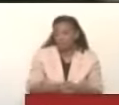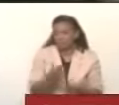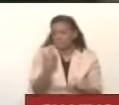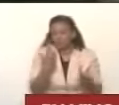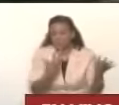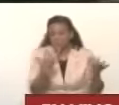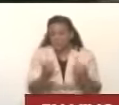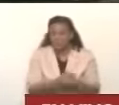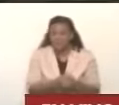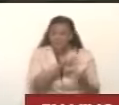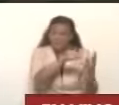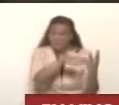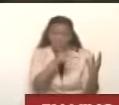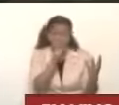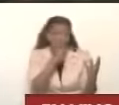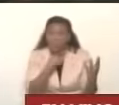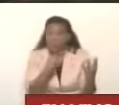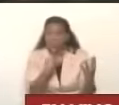¿Ah?